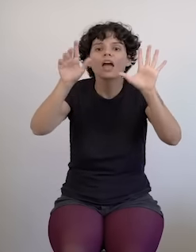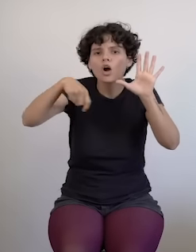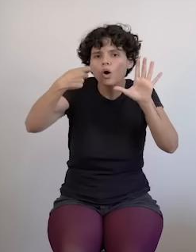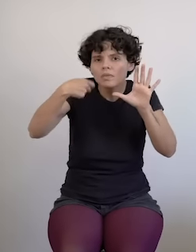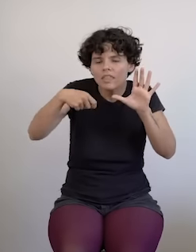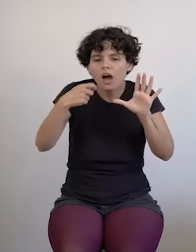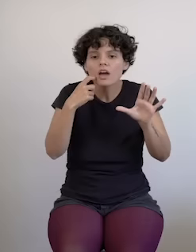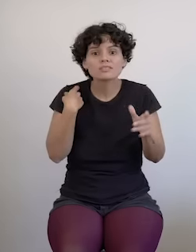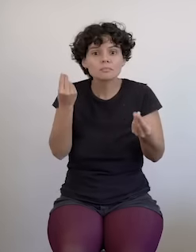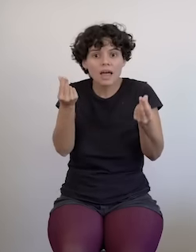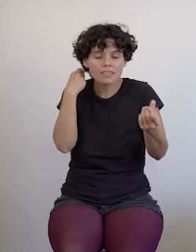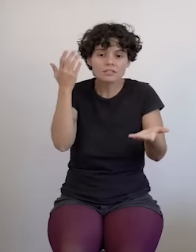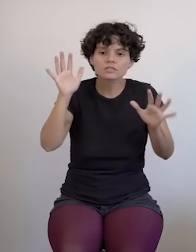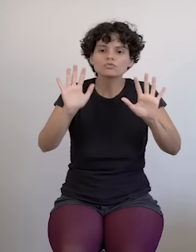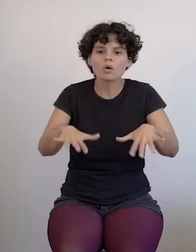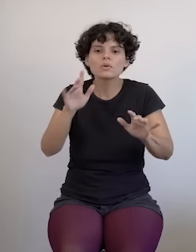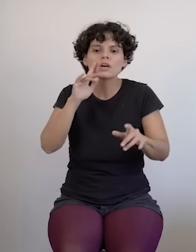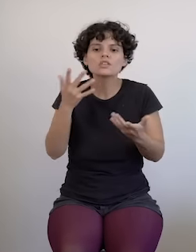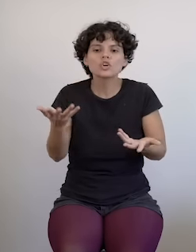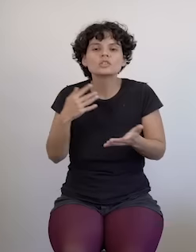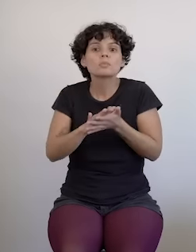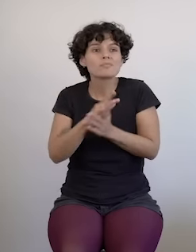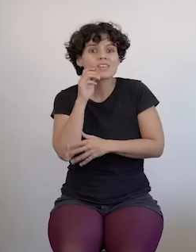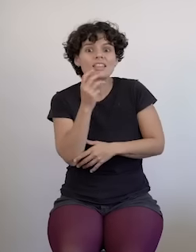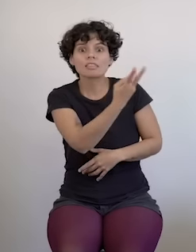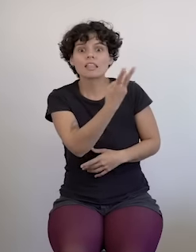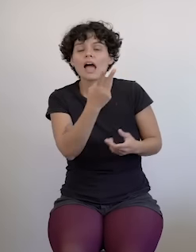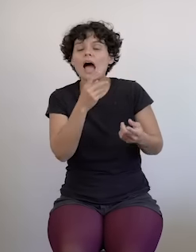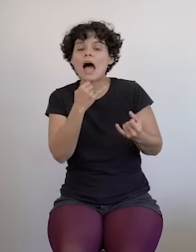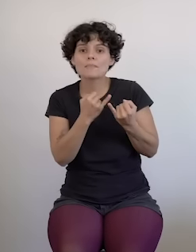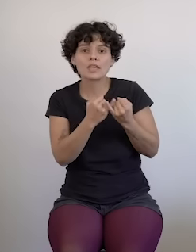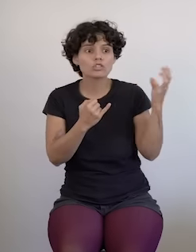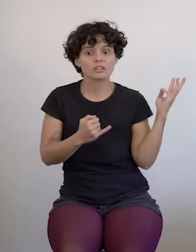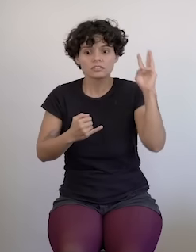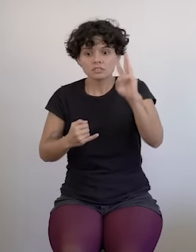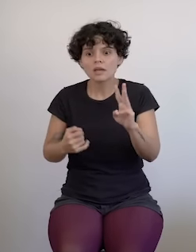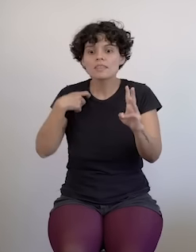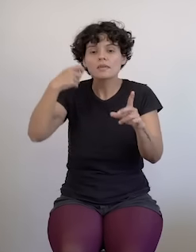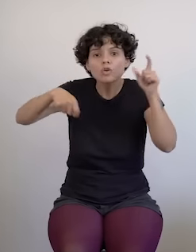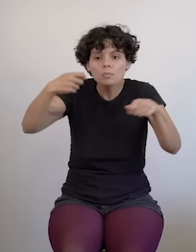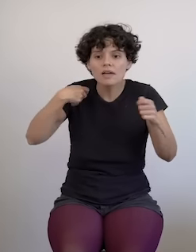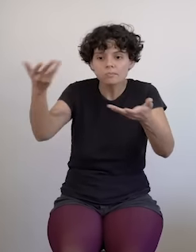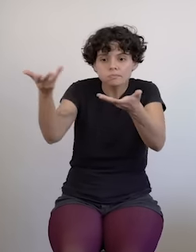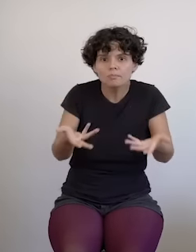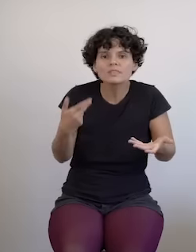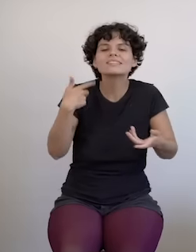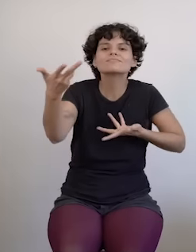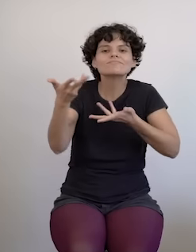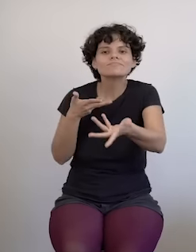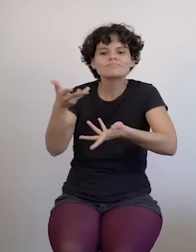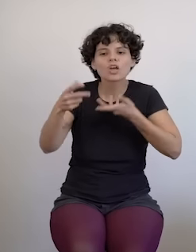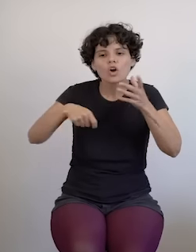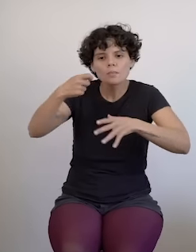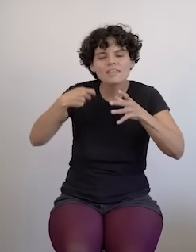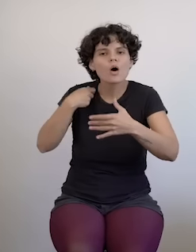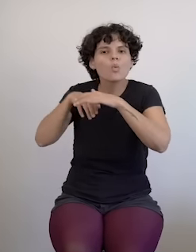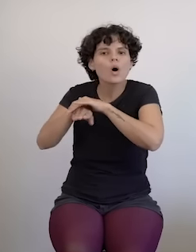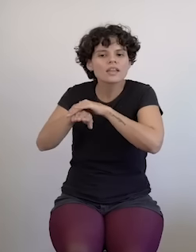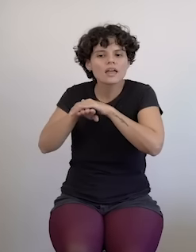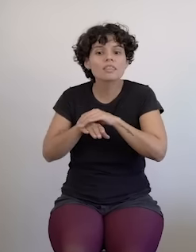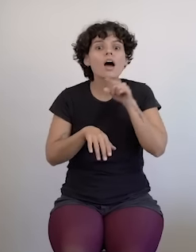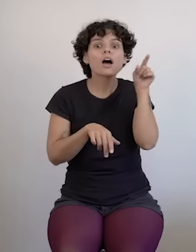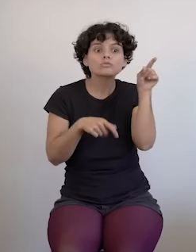comidas del otro día. ¿Te anotaba las 10 comidas? Sí, me anotaba. Entonces yo venía con 3 amigos y me daba 3. Chopsi de congrio. Ya. Y valía 9.90, ¿cuánto llevamos? 3.000.